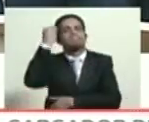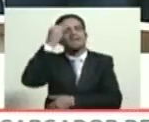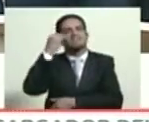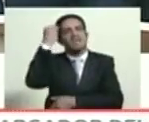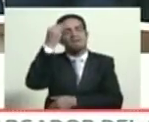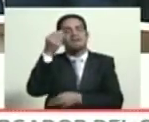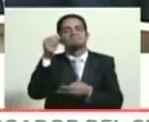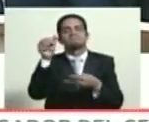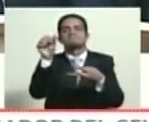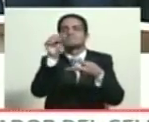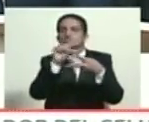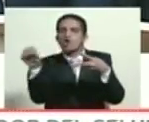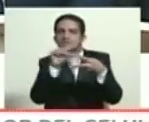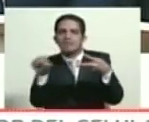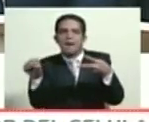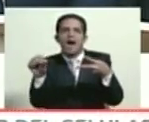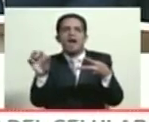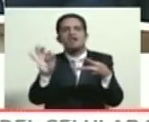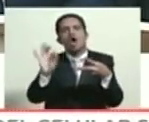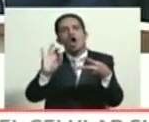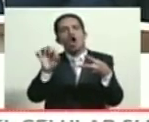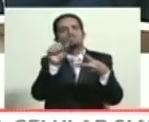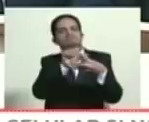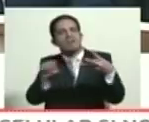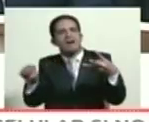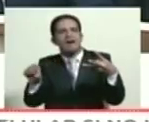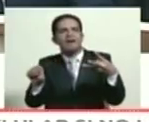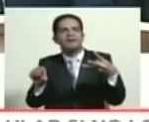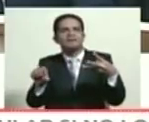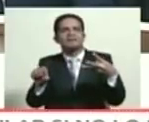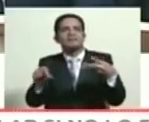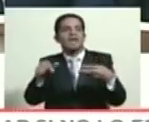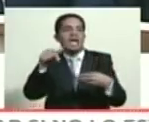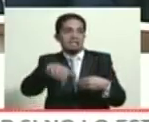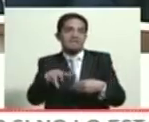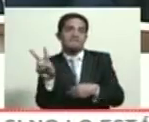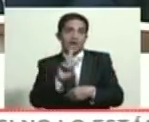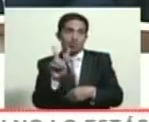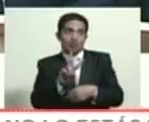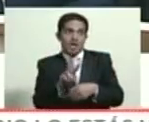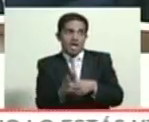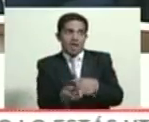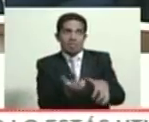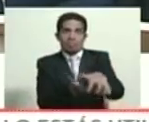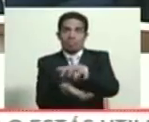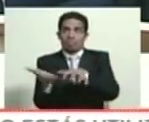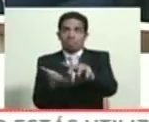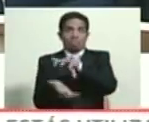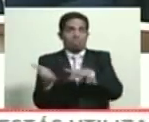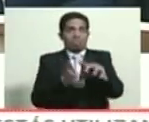menos 2 o 3 semanas se iba a sembrar el caos en el país. Y digo algo